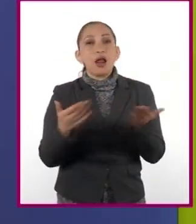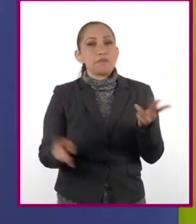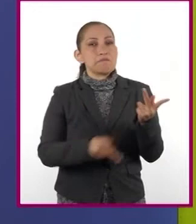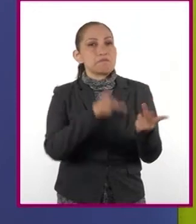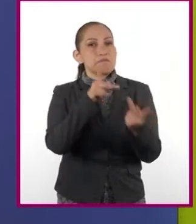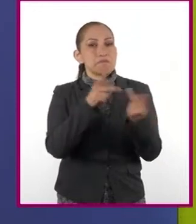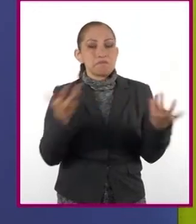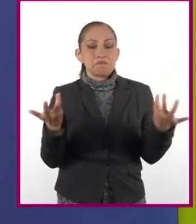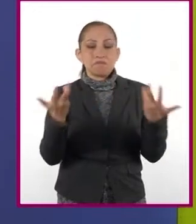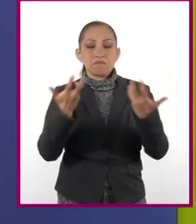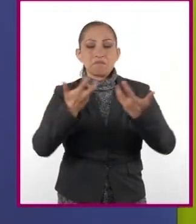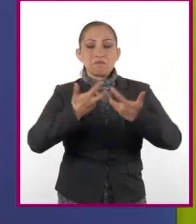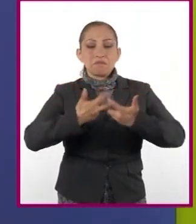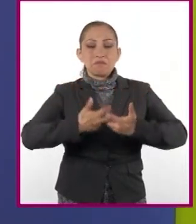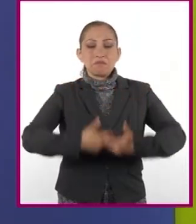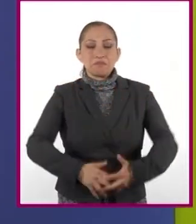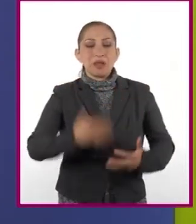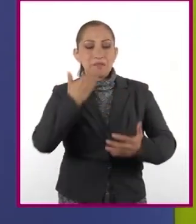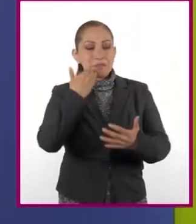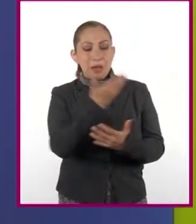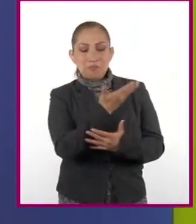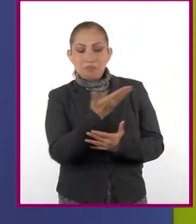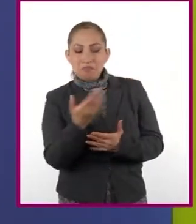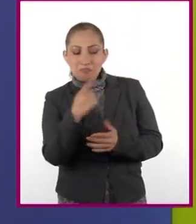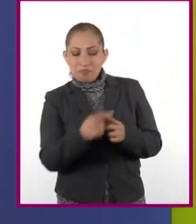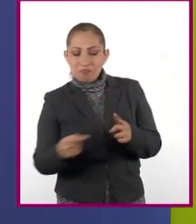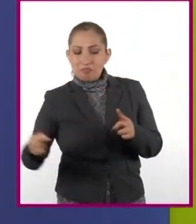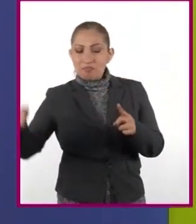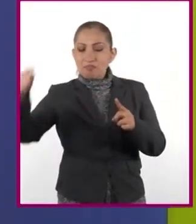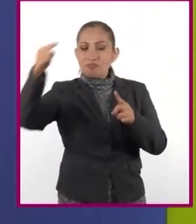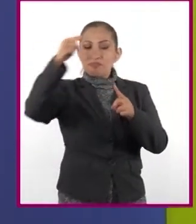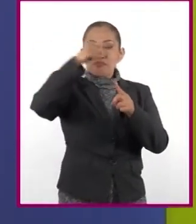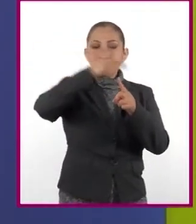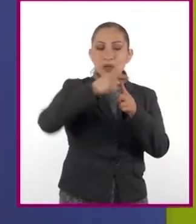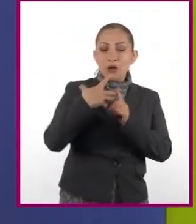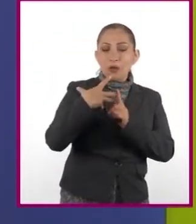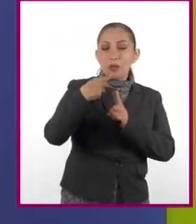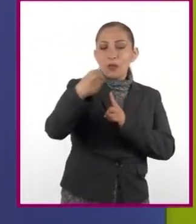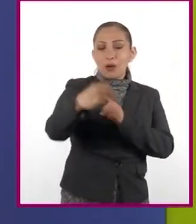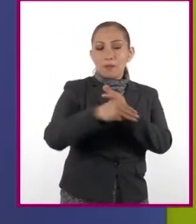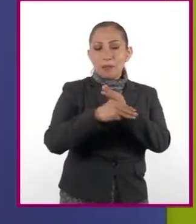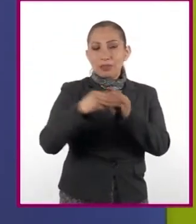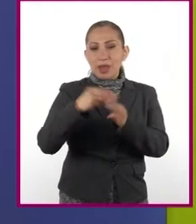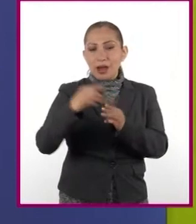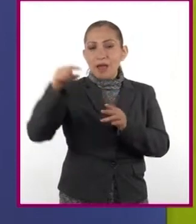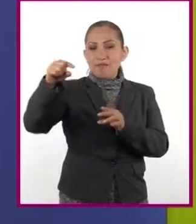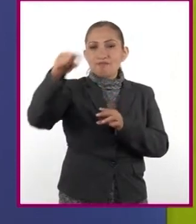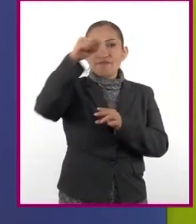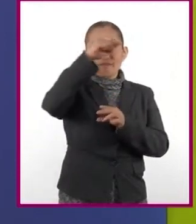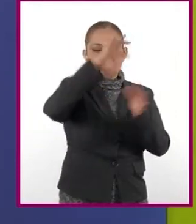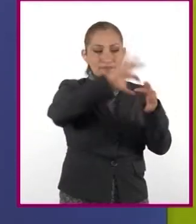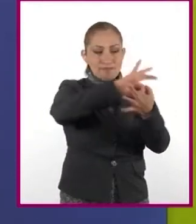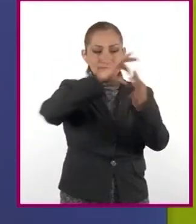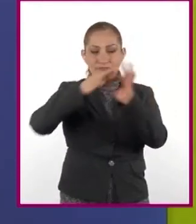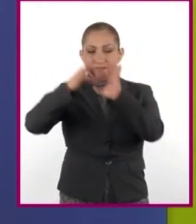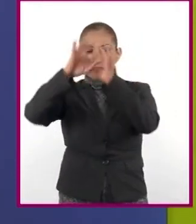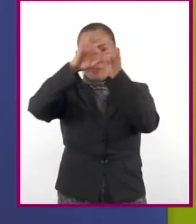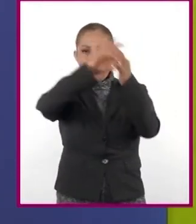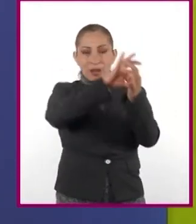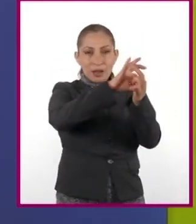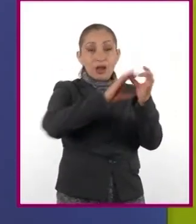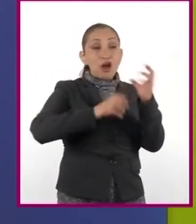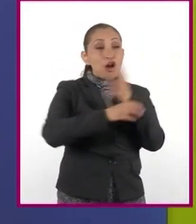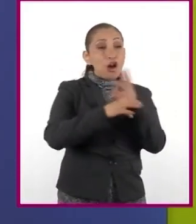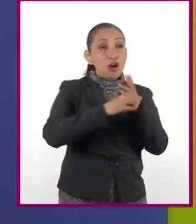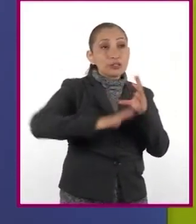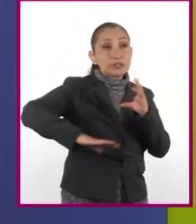perfecta sincronía, cumpliéndose un ciclo de transferencia de materia entre los elementos bióticos y abióticos,